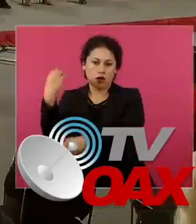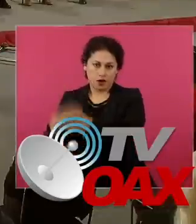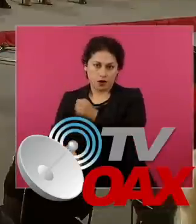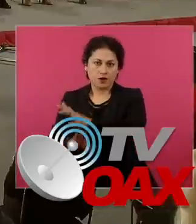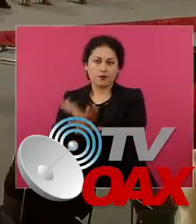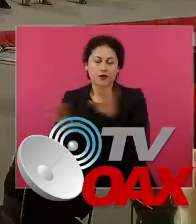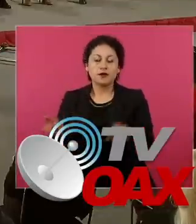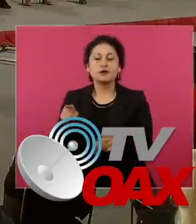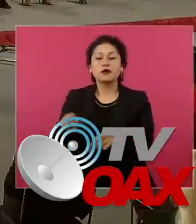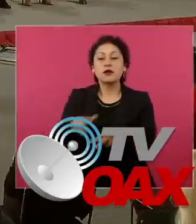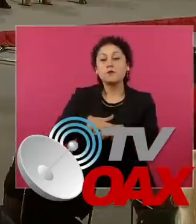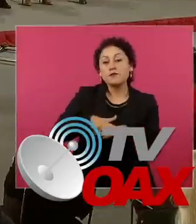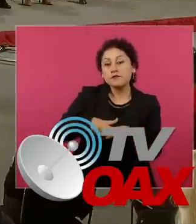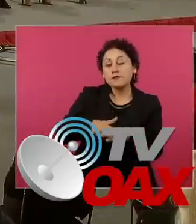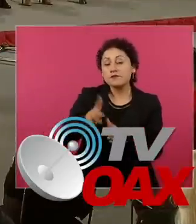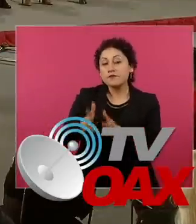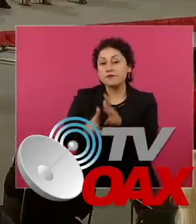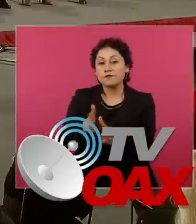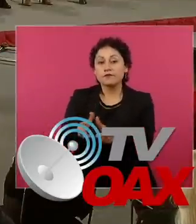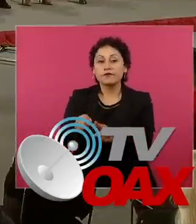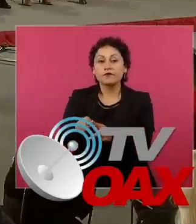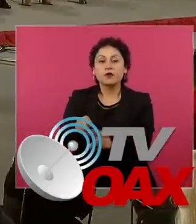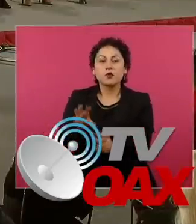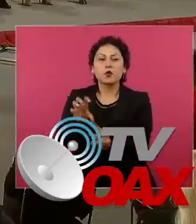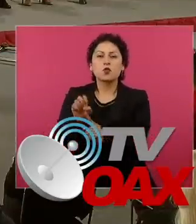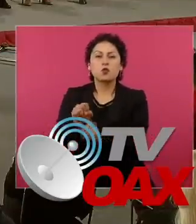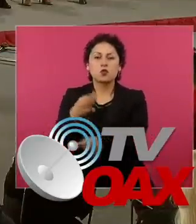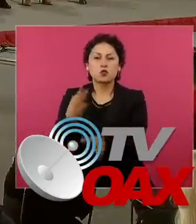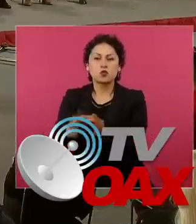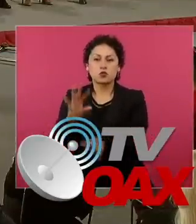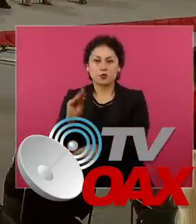pasa la vía férrea están en un 95% de avance.